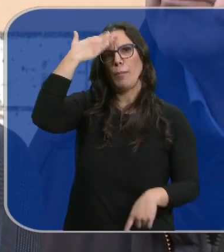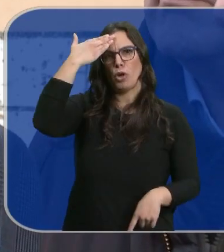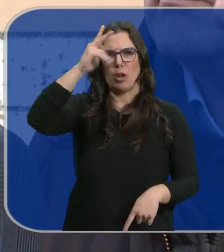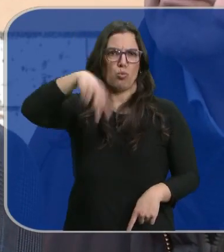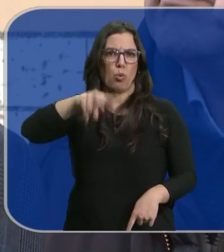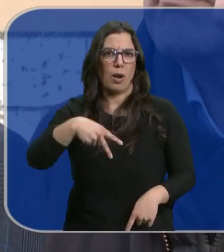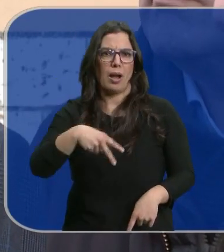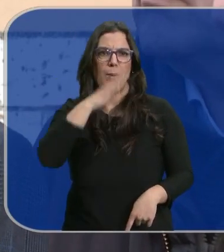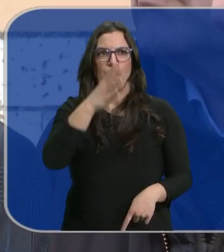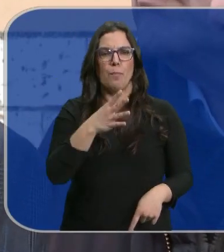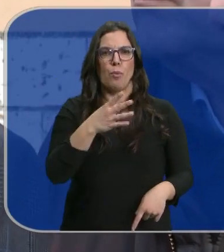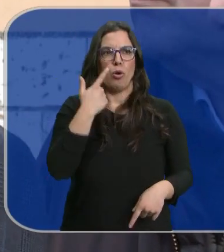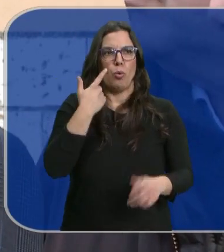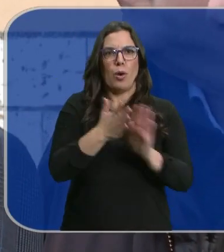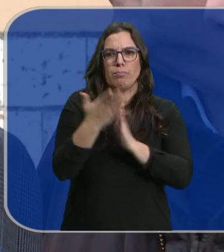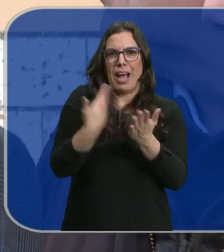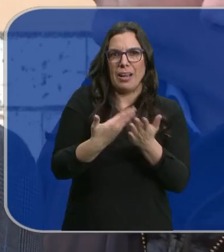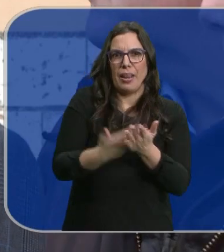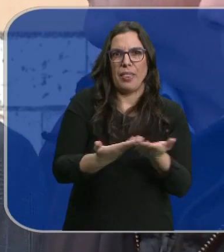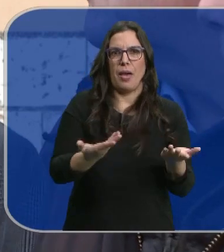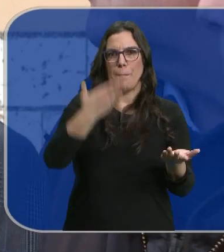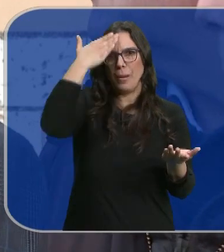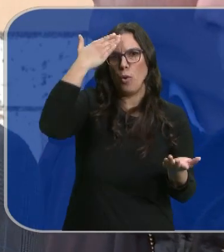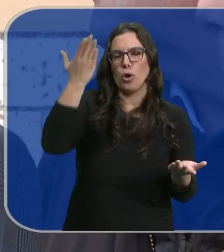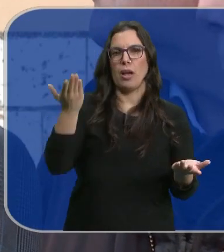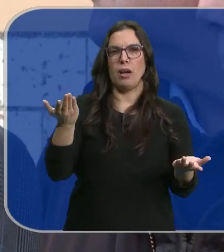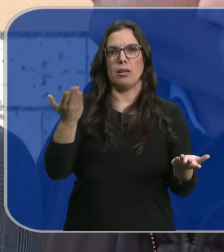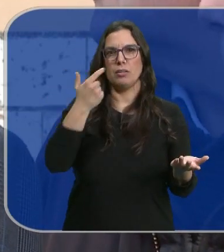que la acreditan, la memoria la